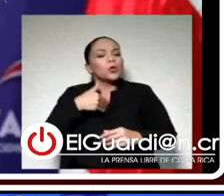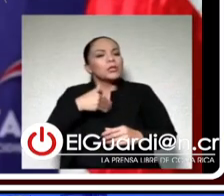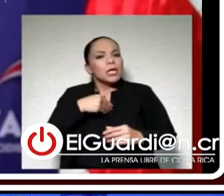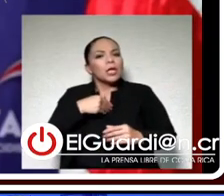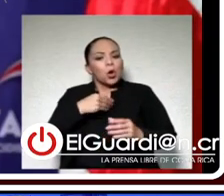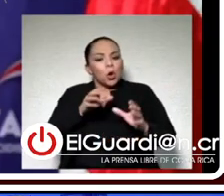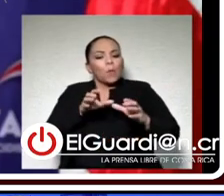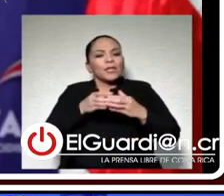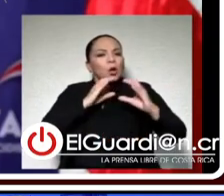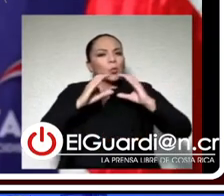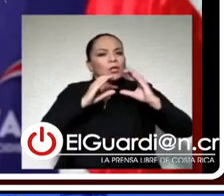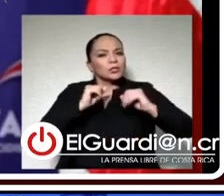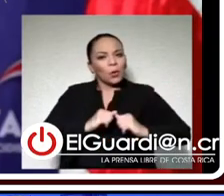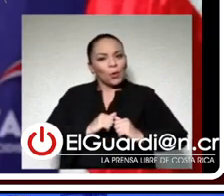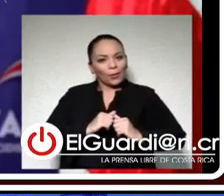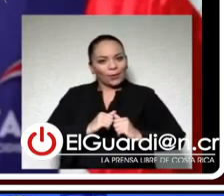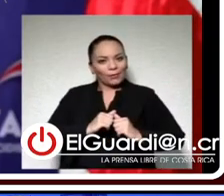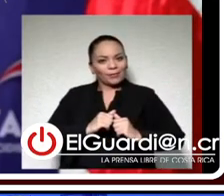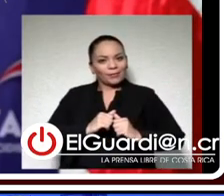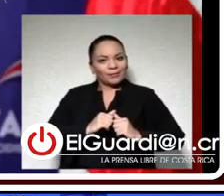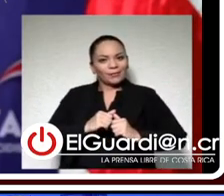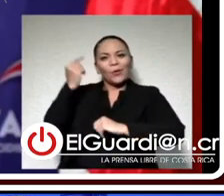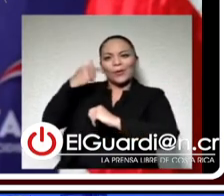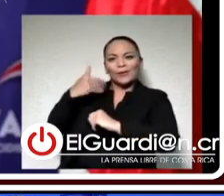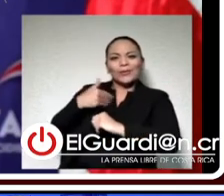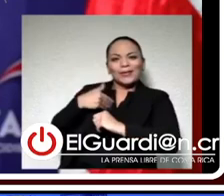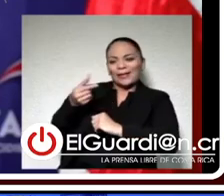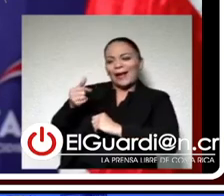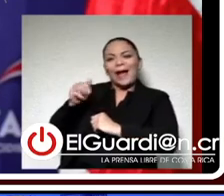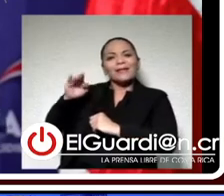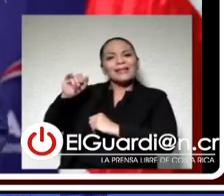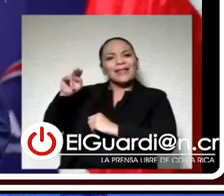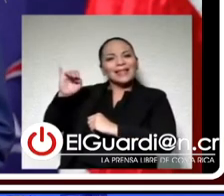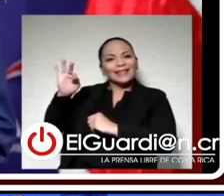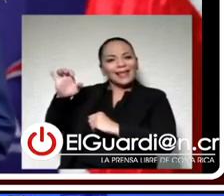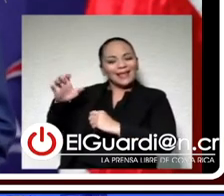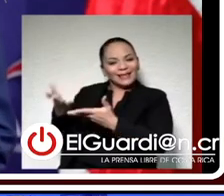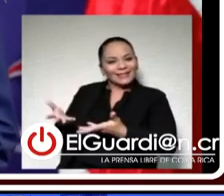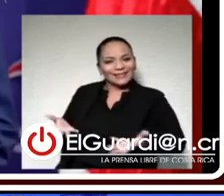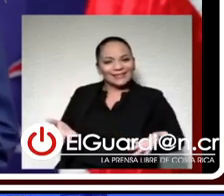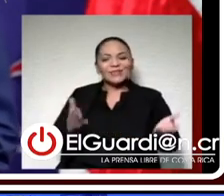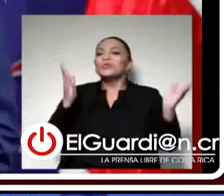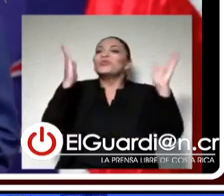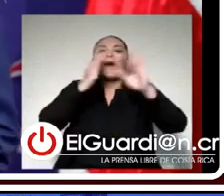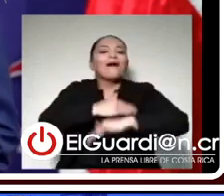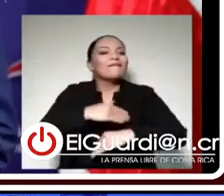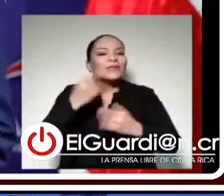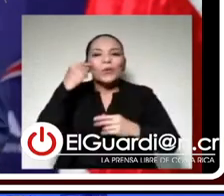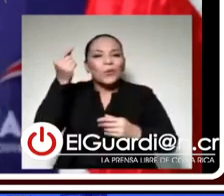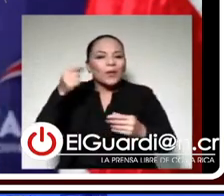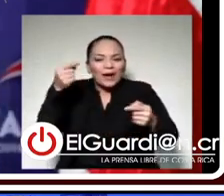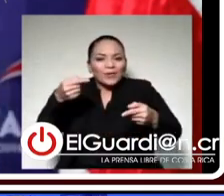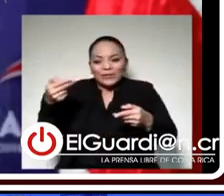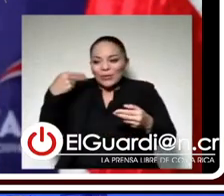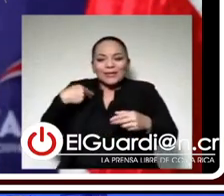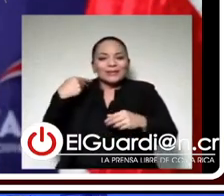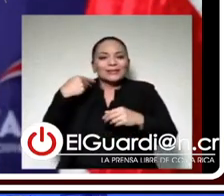¡Wow! El gobierno tiene un gabinete también. No ha habido un gobierno en la historia de este país que no haya